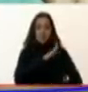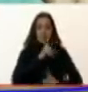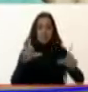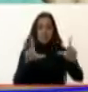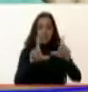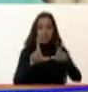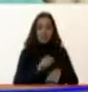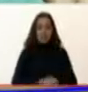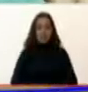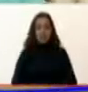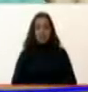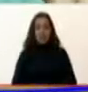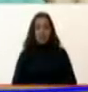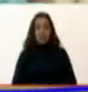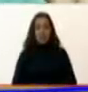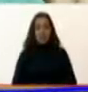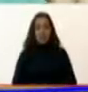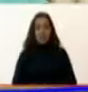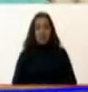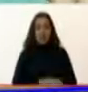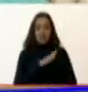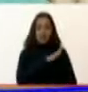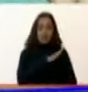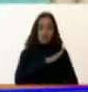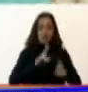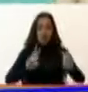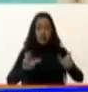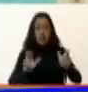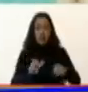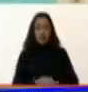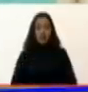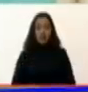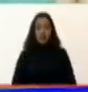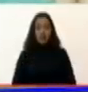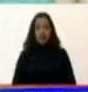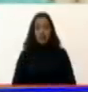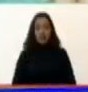televisoras propias, construyendo radios, construyendo